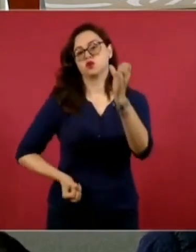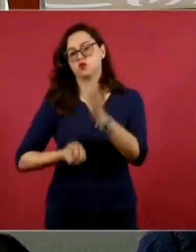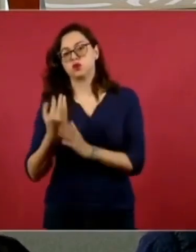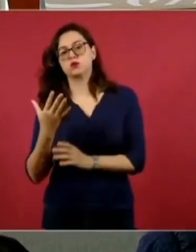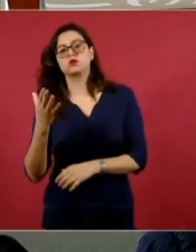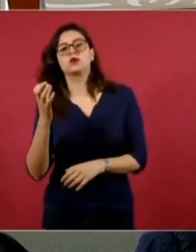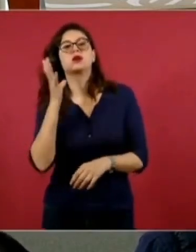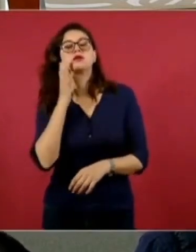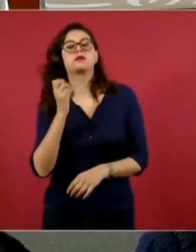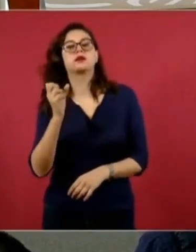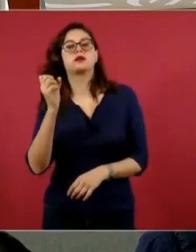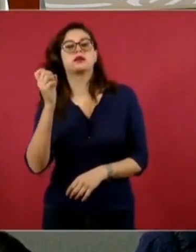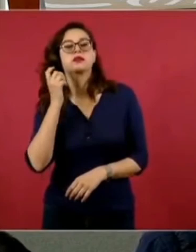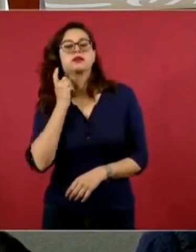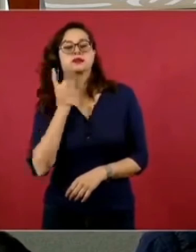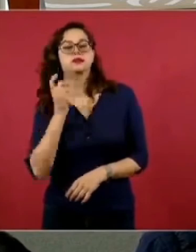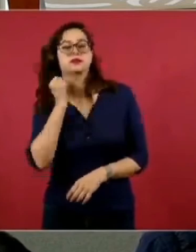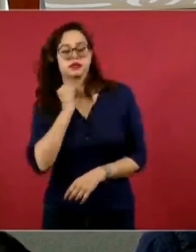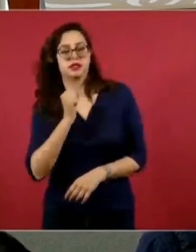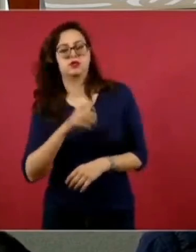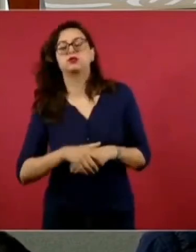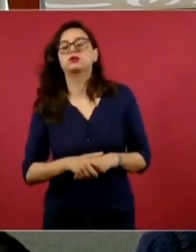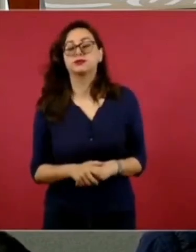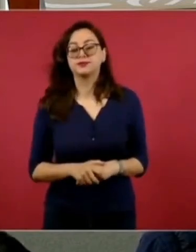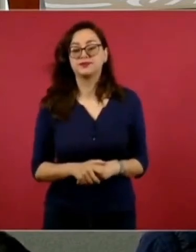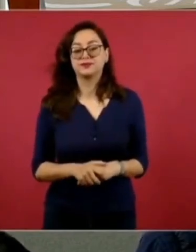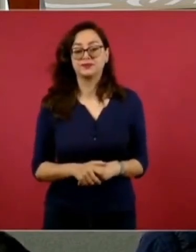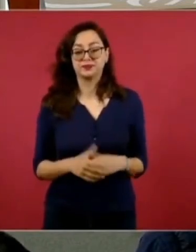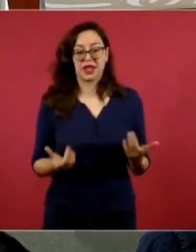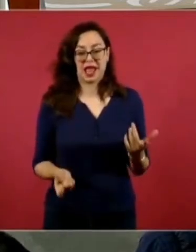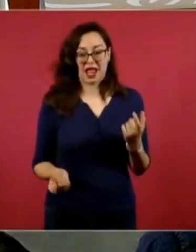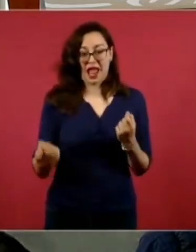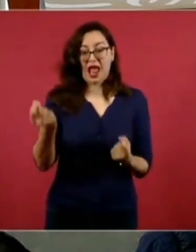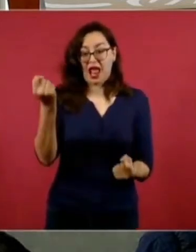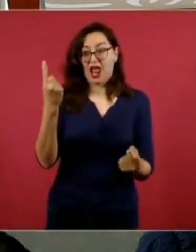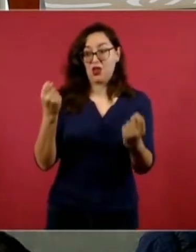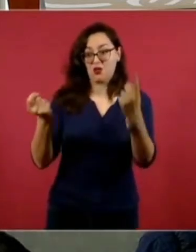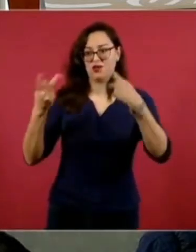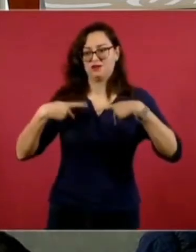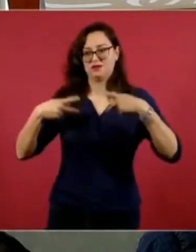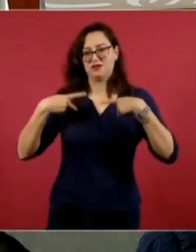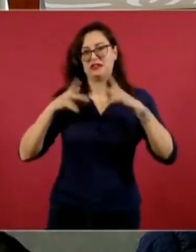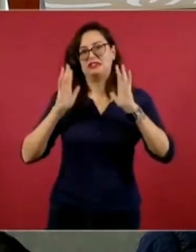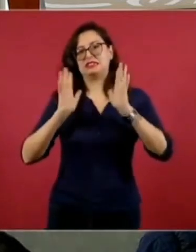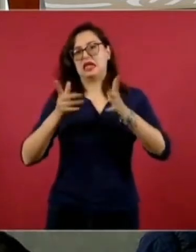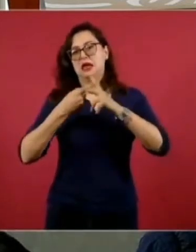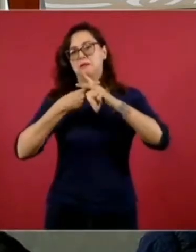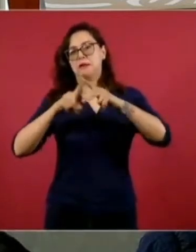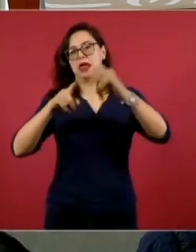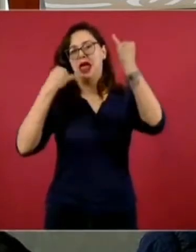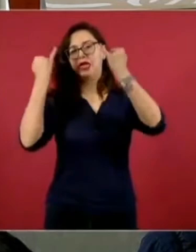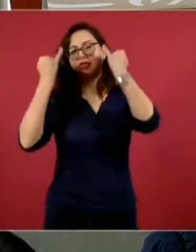sobrerepresentación. Entonces, vamos a hablar sobre este tema. Si me prestan